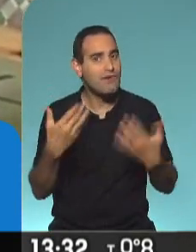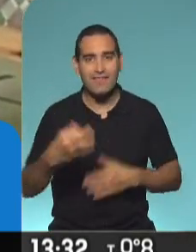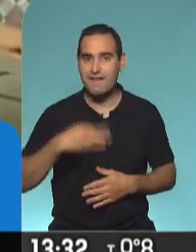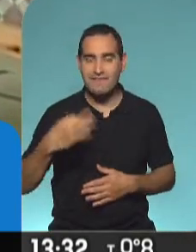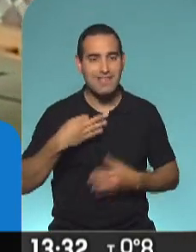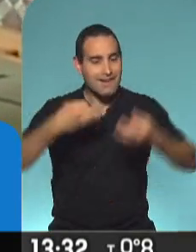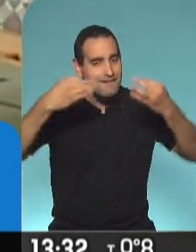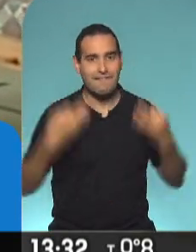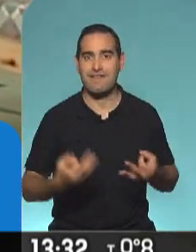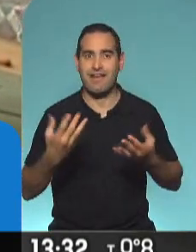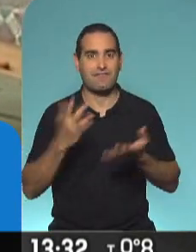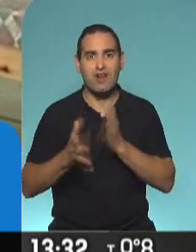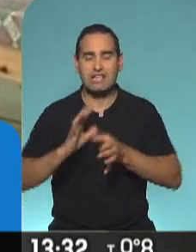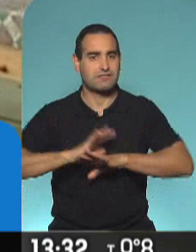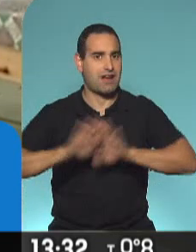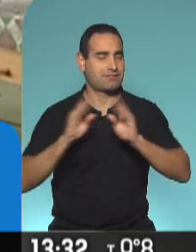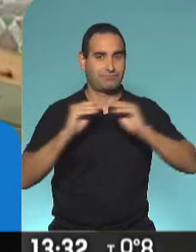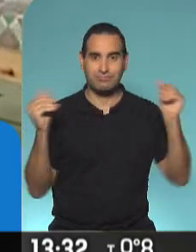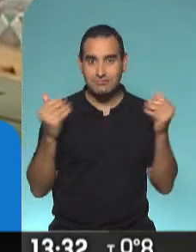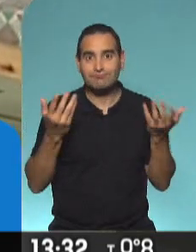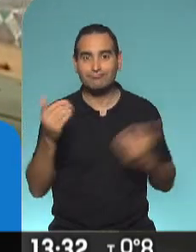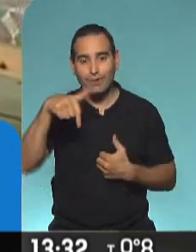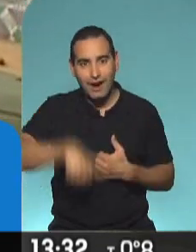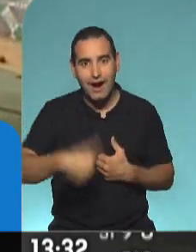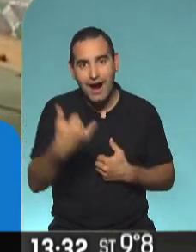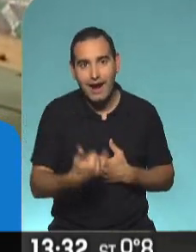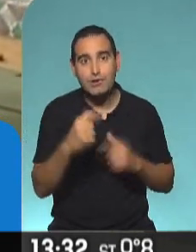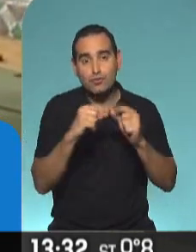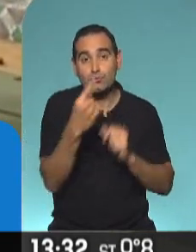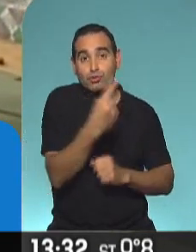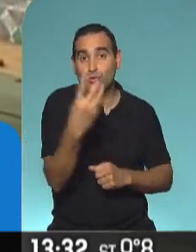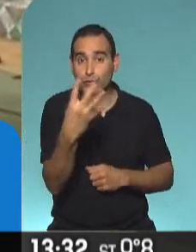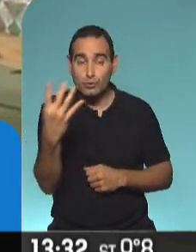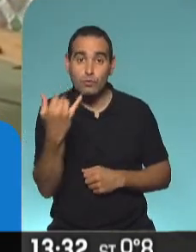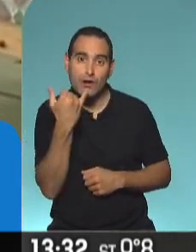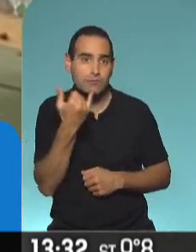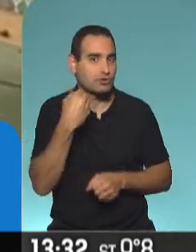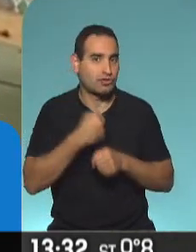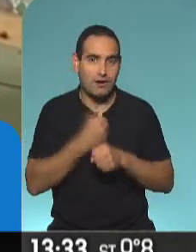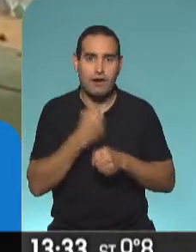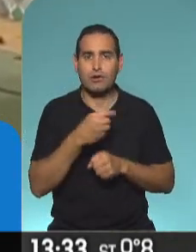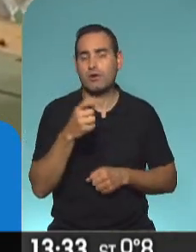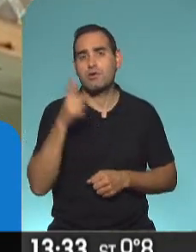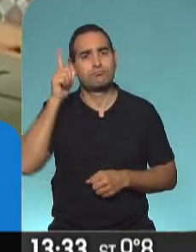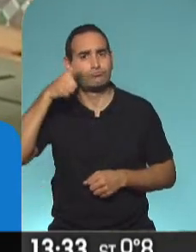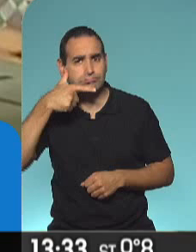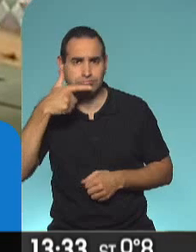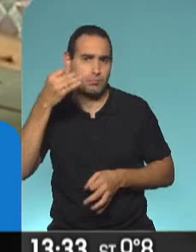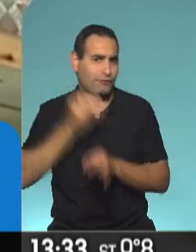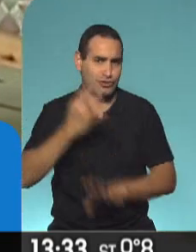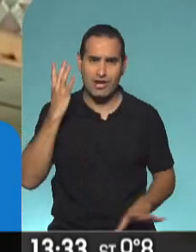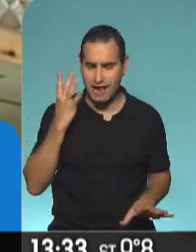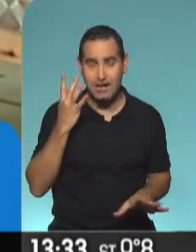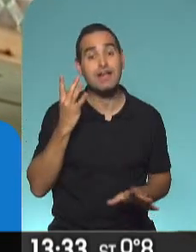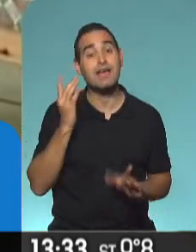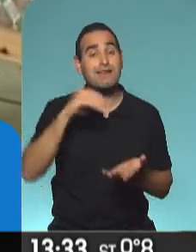una vida plena y libre de violencia. Entonces tenemos esta línea con la cual nosotros trabajamos con operadoras que son profesionales. Y